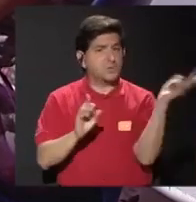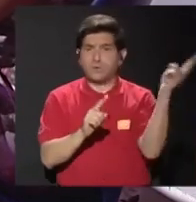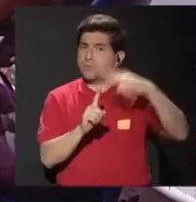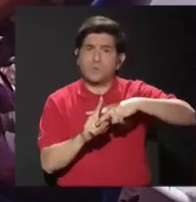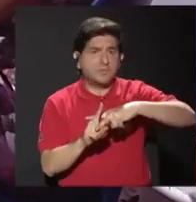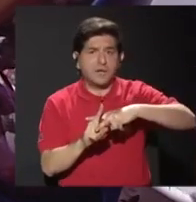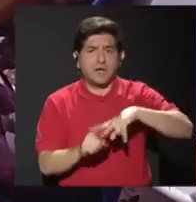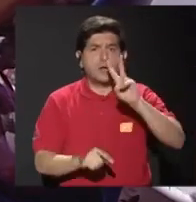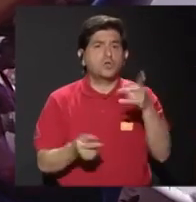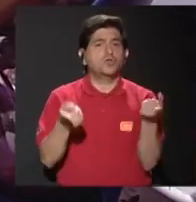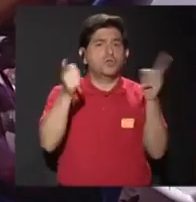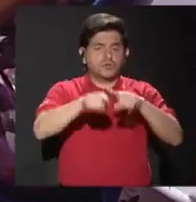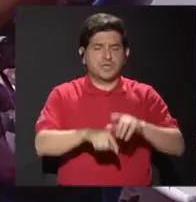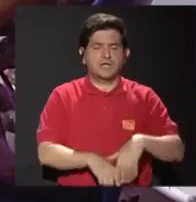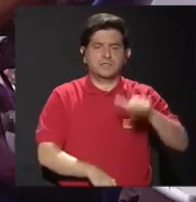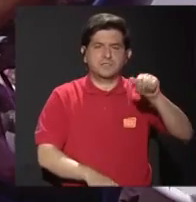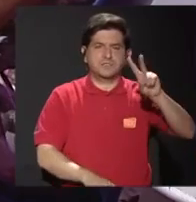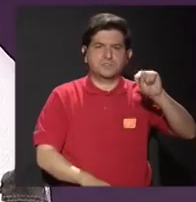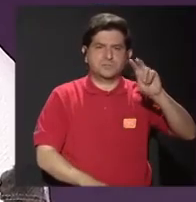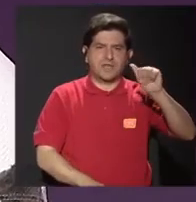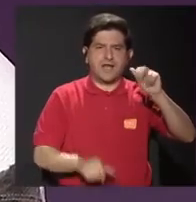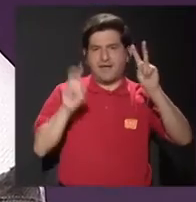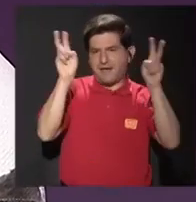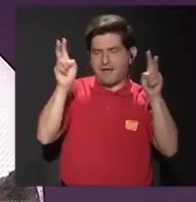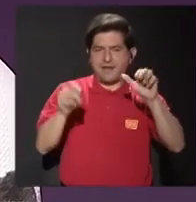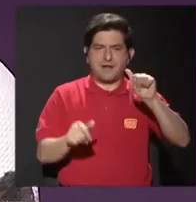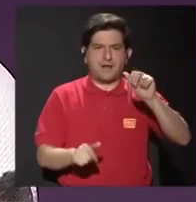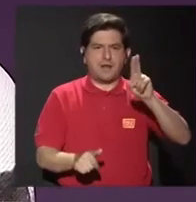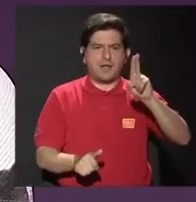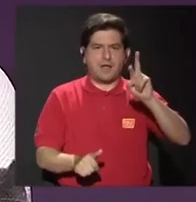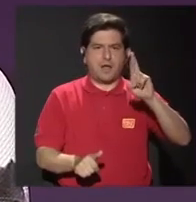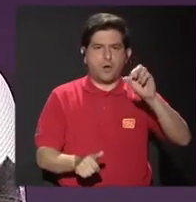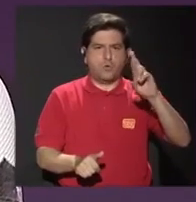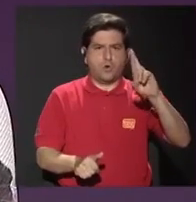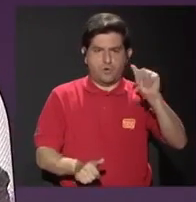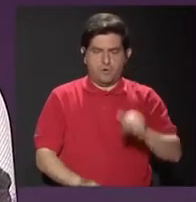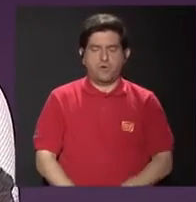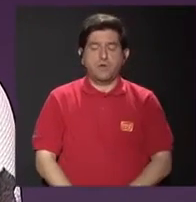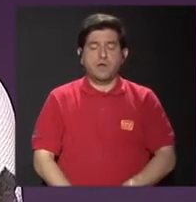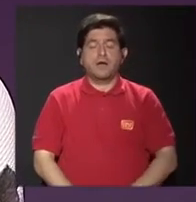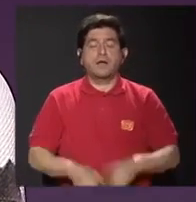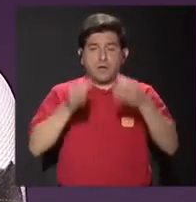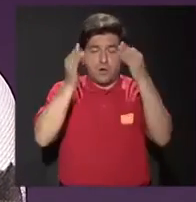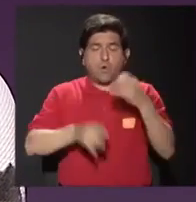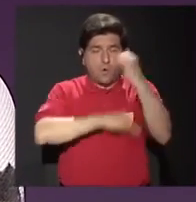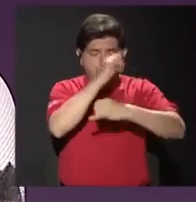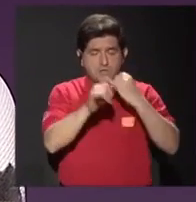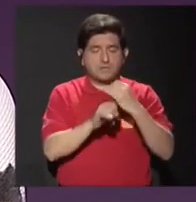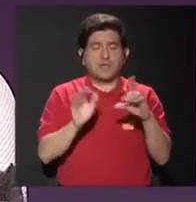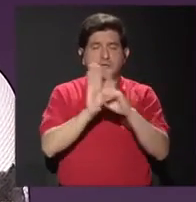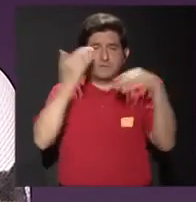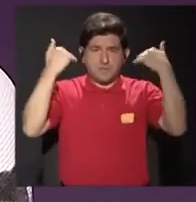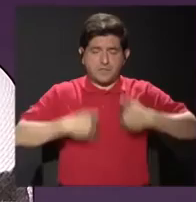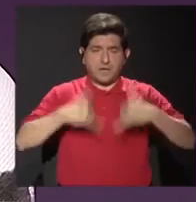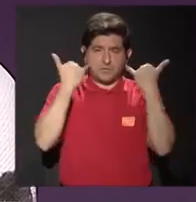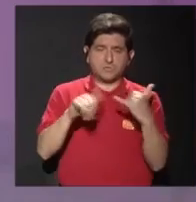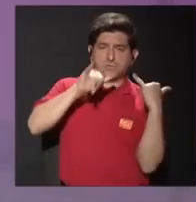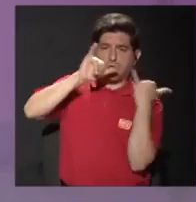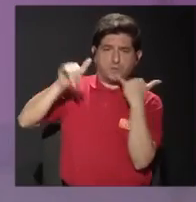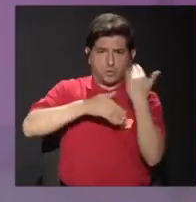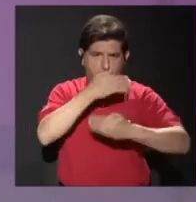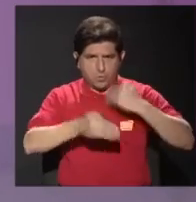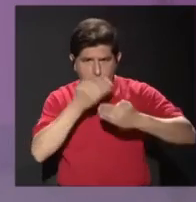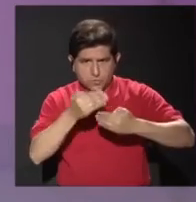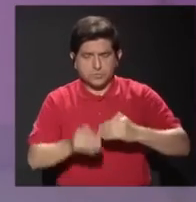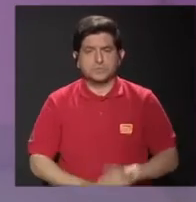hay dos casos el de anna y el de aurora que fueron denunciados a la corte internacional de derechos humanos y además este hay